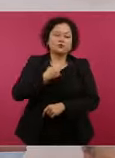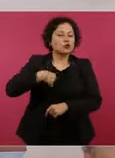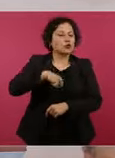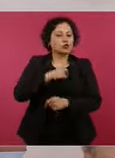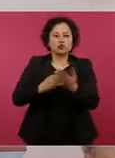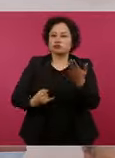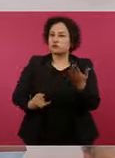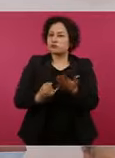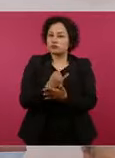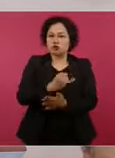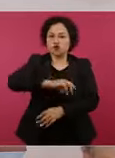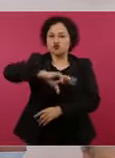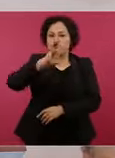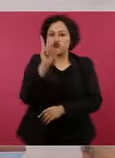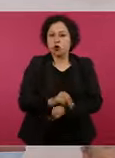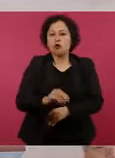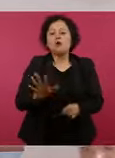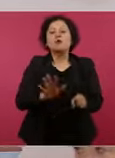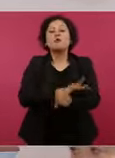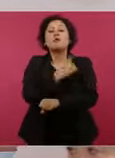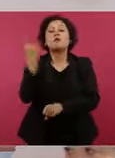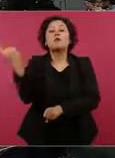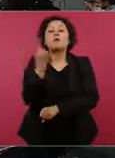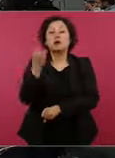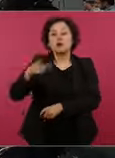está haciendo con presupuesto público y es